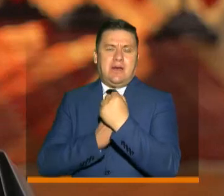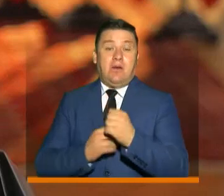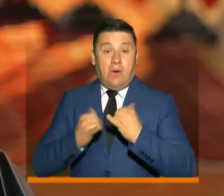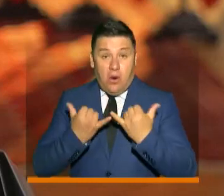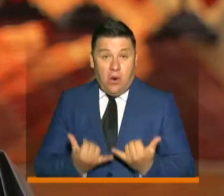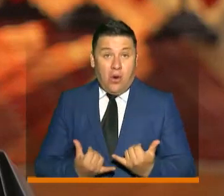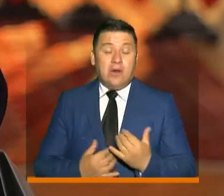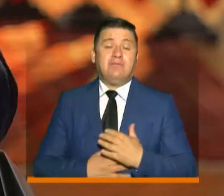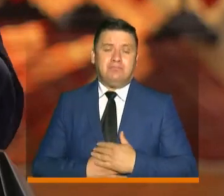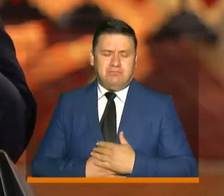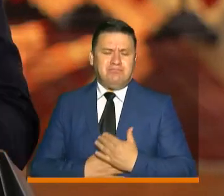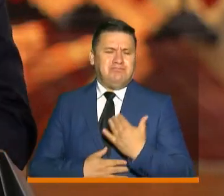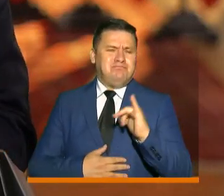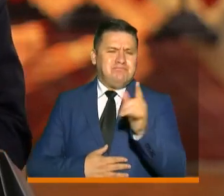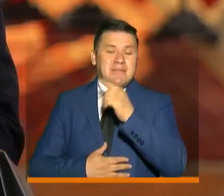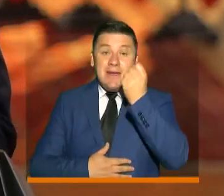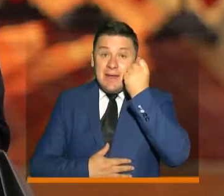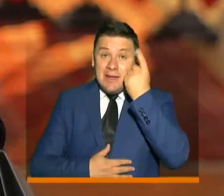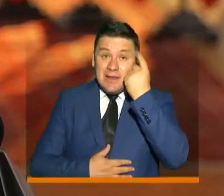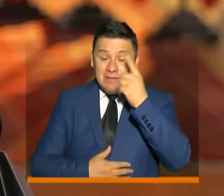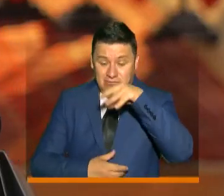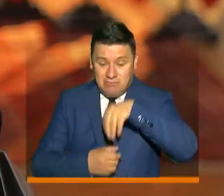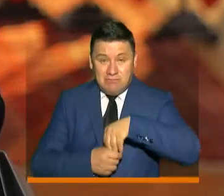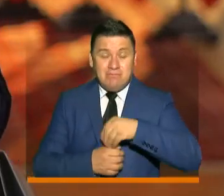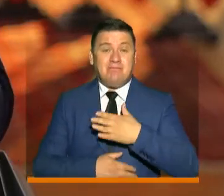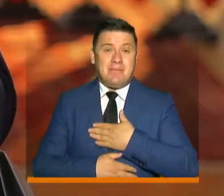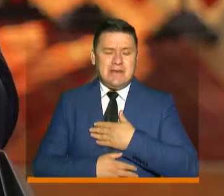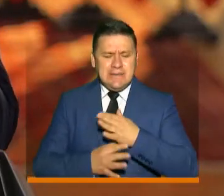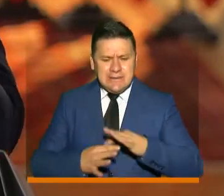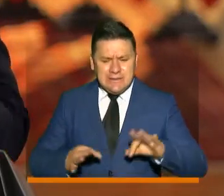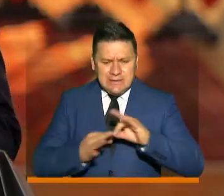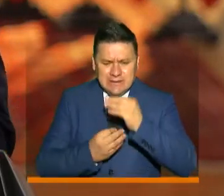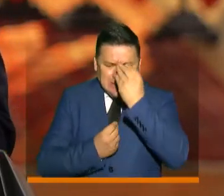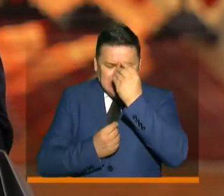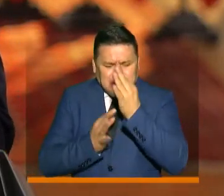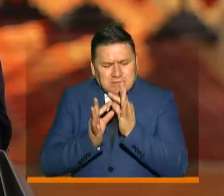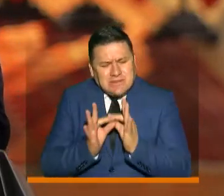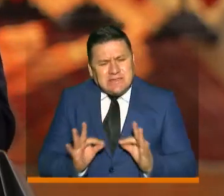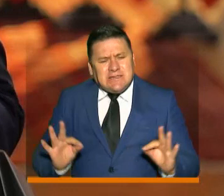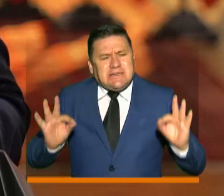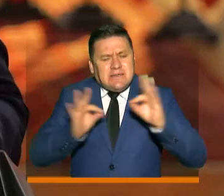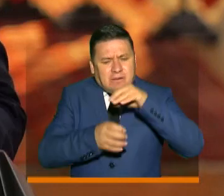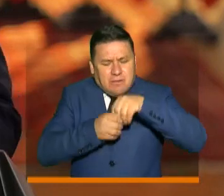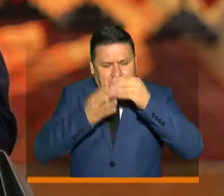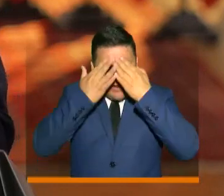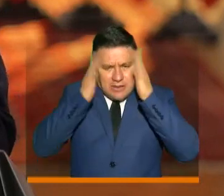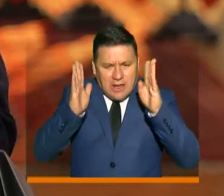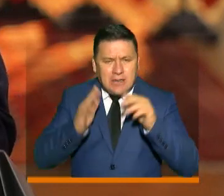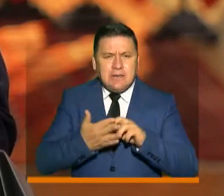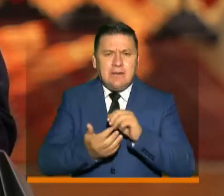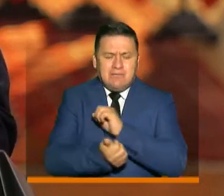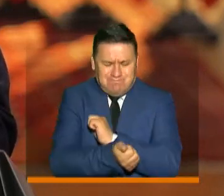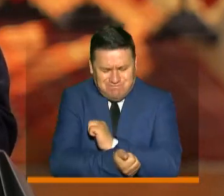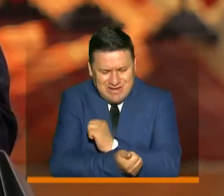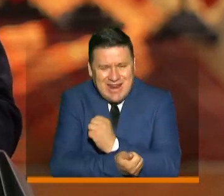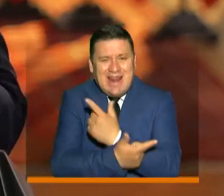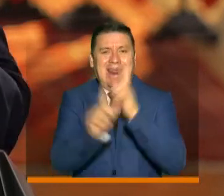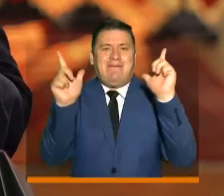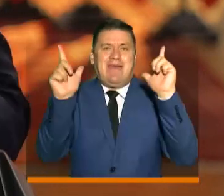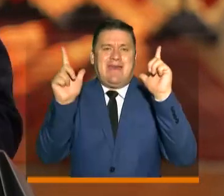tenemos entendido que el valor más preciado de nuestra democracia es la libertad